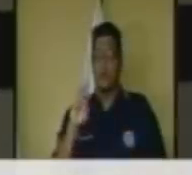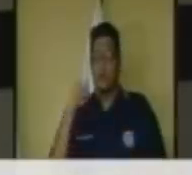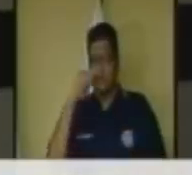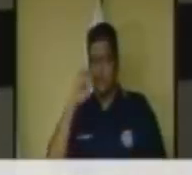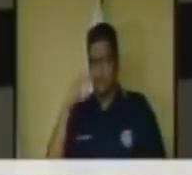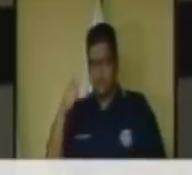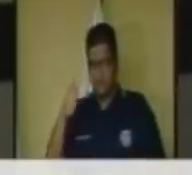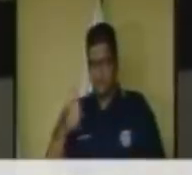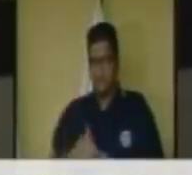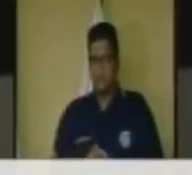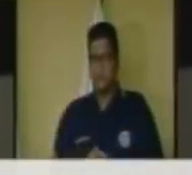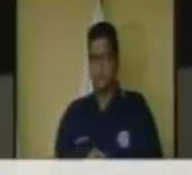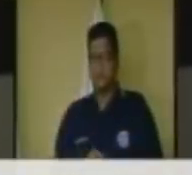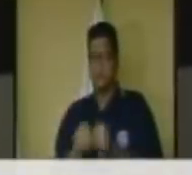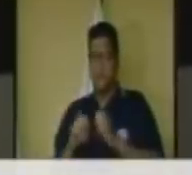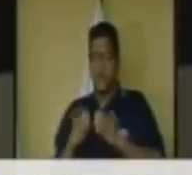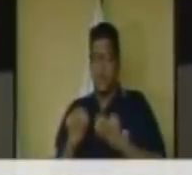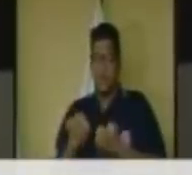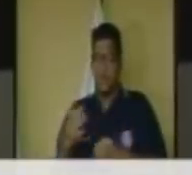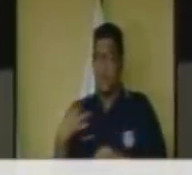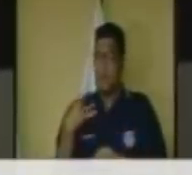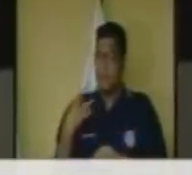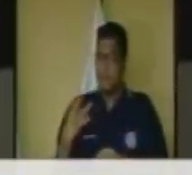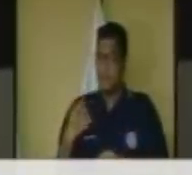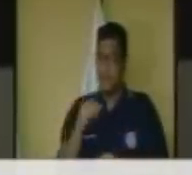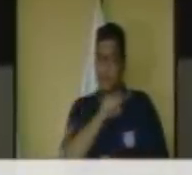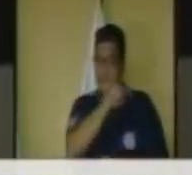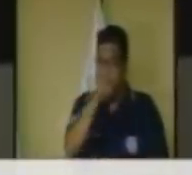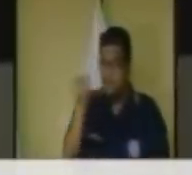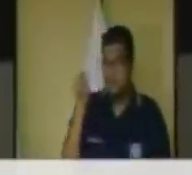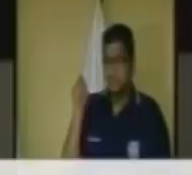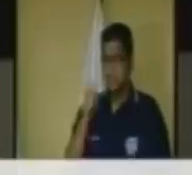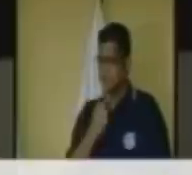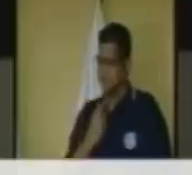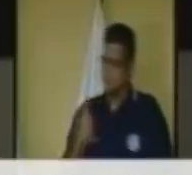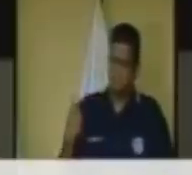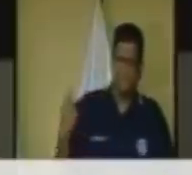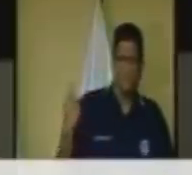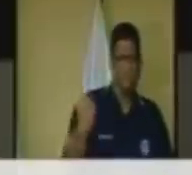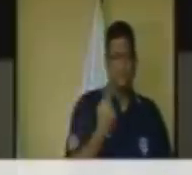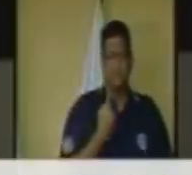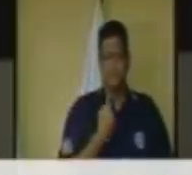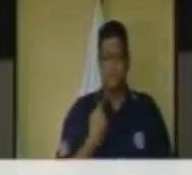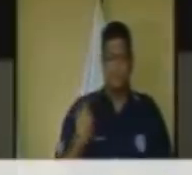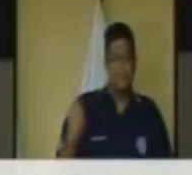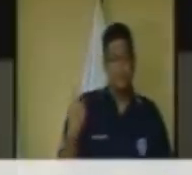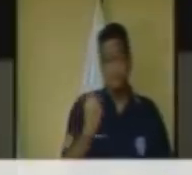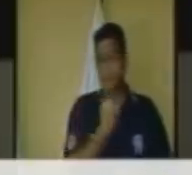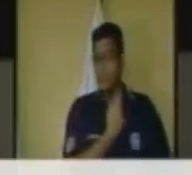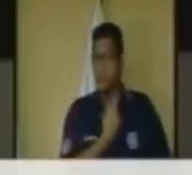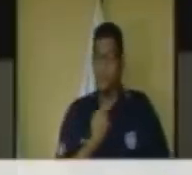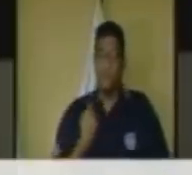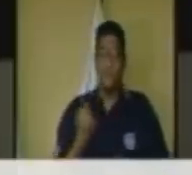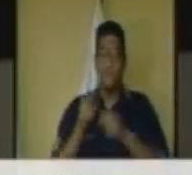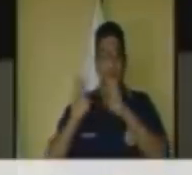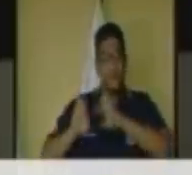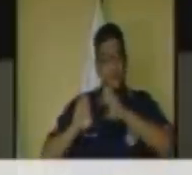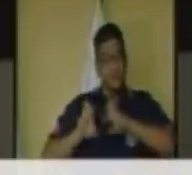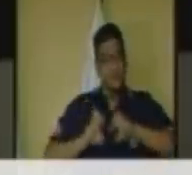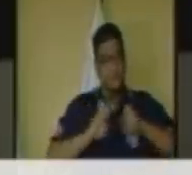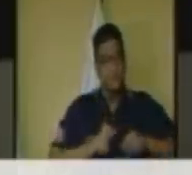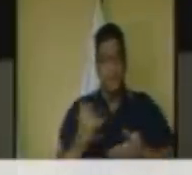invito a todo el pasajero internacional que voluntariamente pueda cumplir una vigilancia en sus